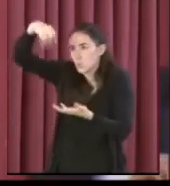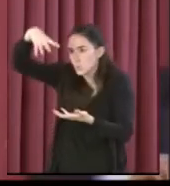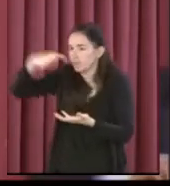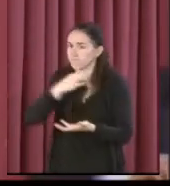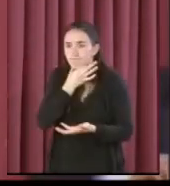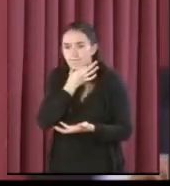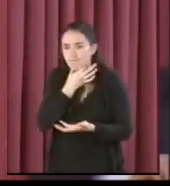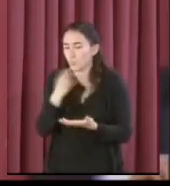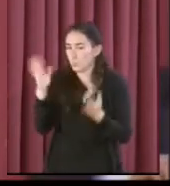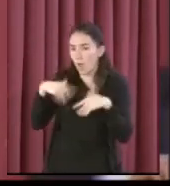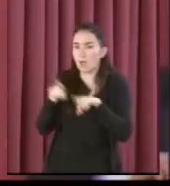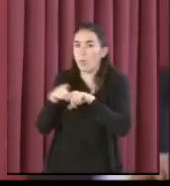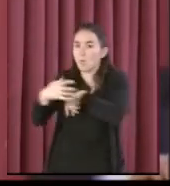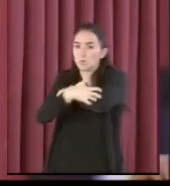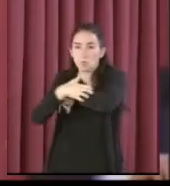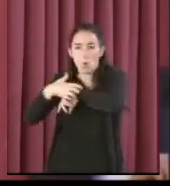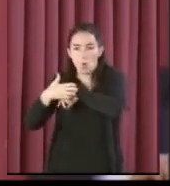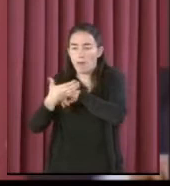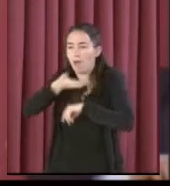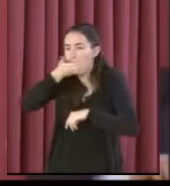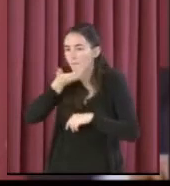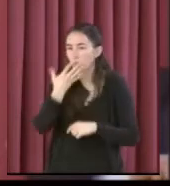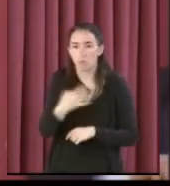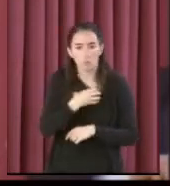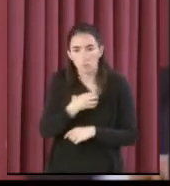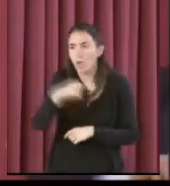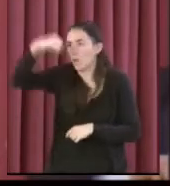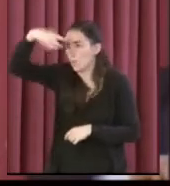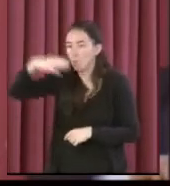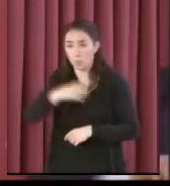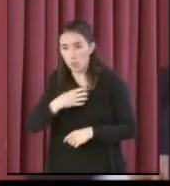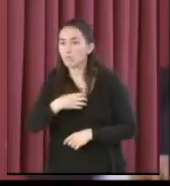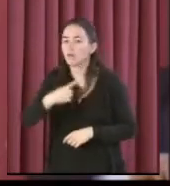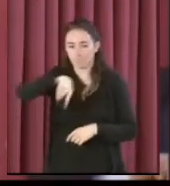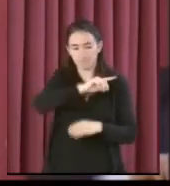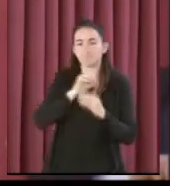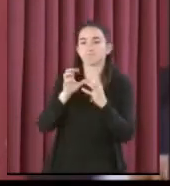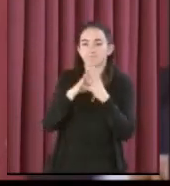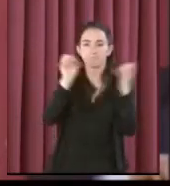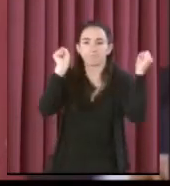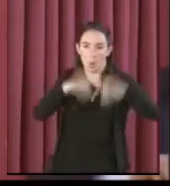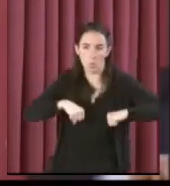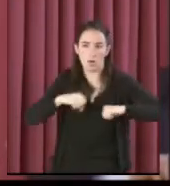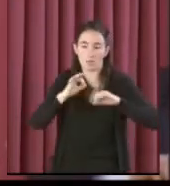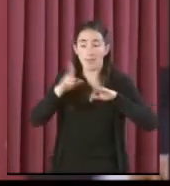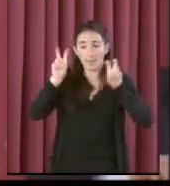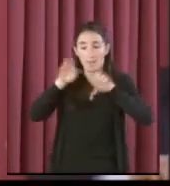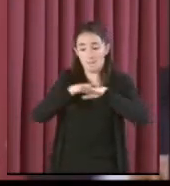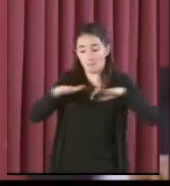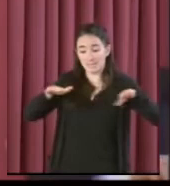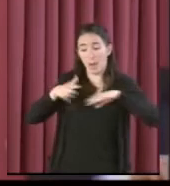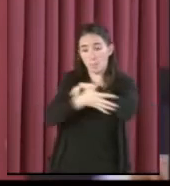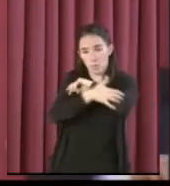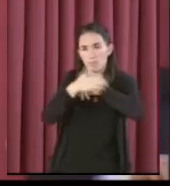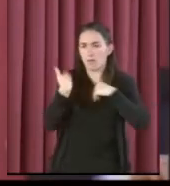desde el grupo de trabajo en el que todos hemos participado y que ha surgido desde la Mesa de la Pobreza. Hoy están